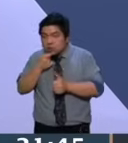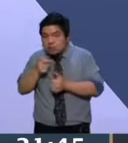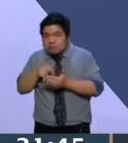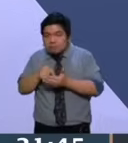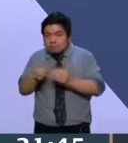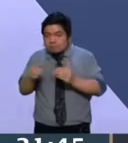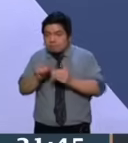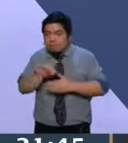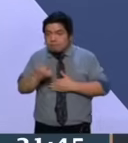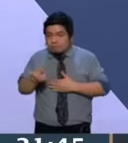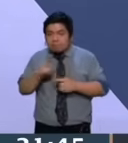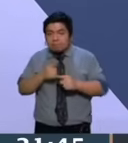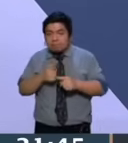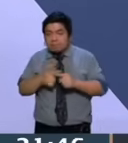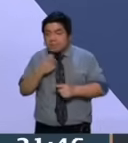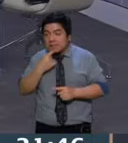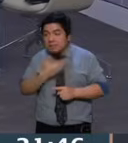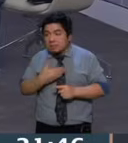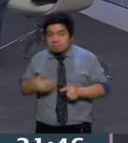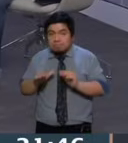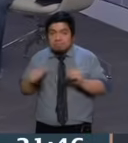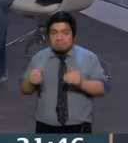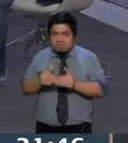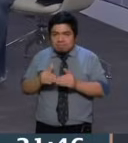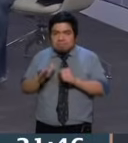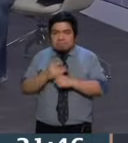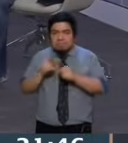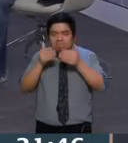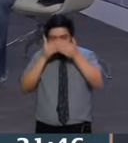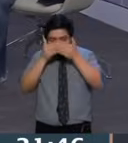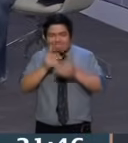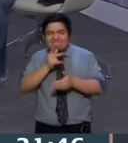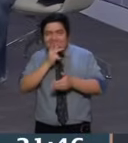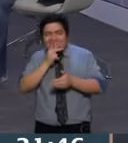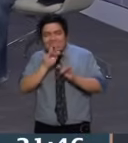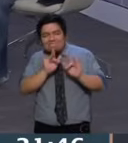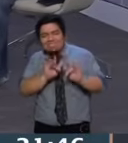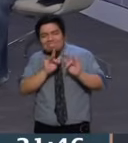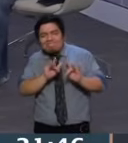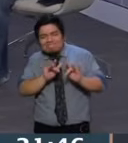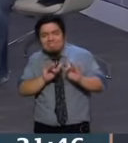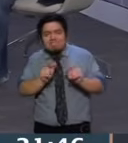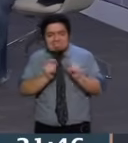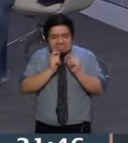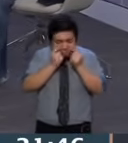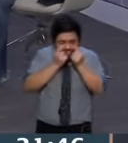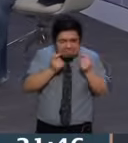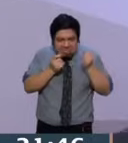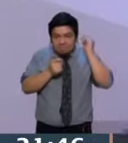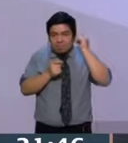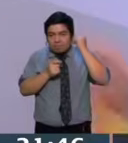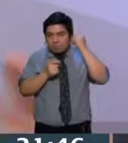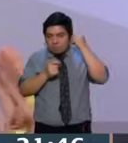cerró el 100% fue López Obrador por esta visión paternalista, por esta No, visión señora, pequeñita. por esta visión de que es el